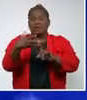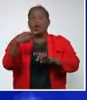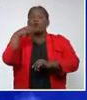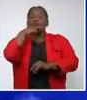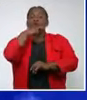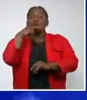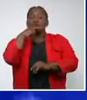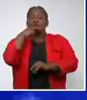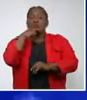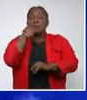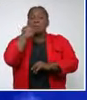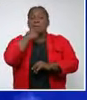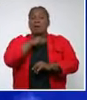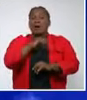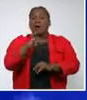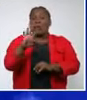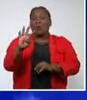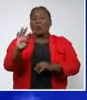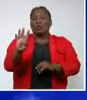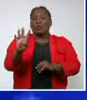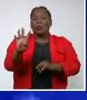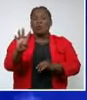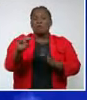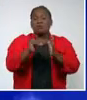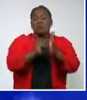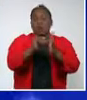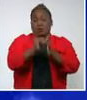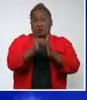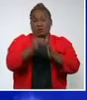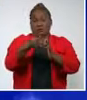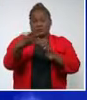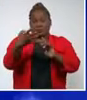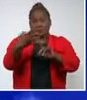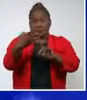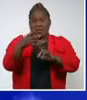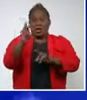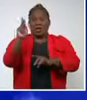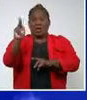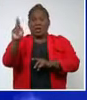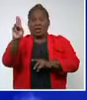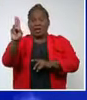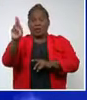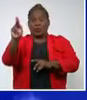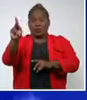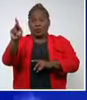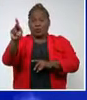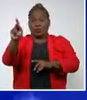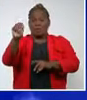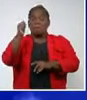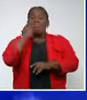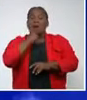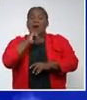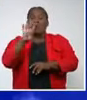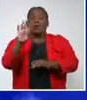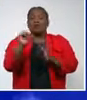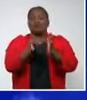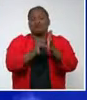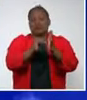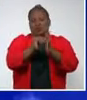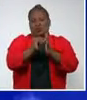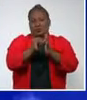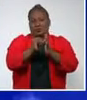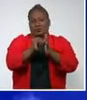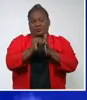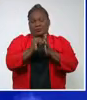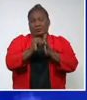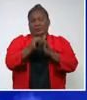más de 4 millones y le sigue el Reino Unido también con más de 4 millones de casos. Número